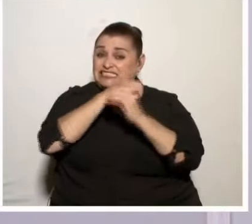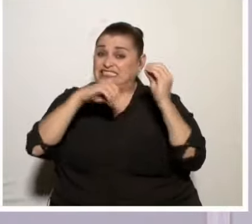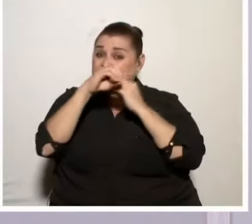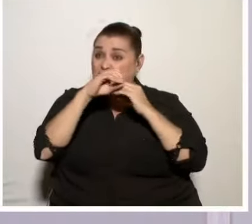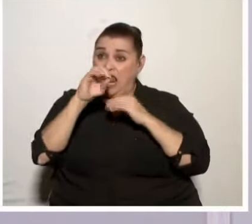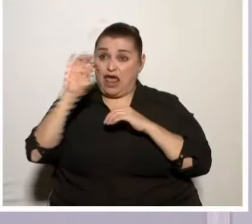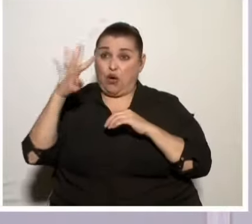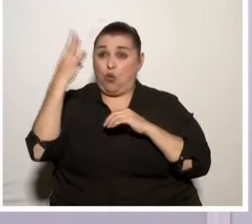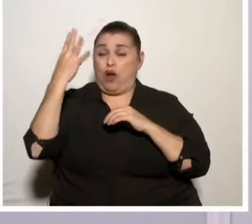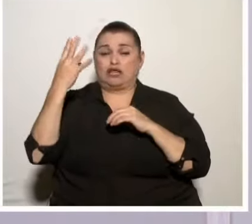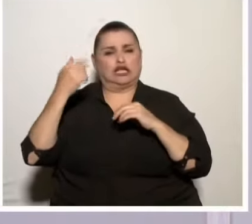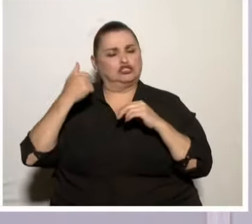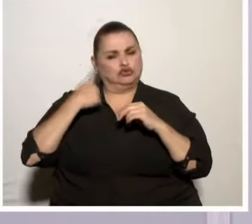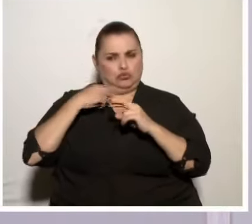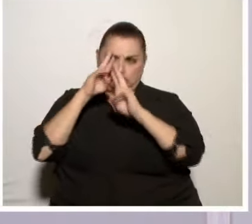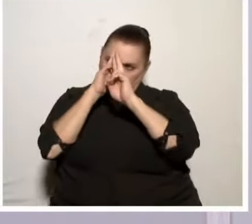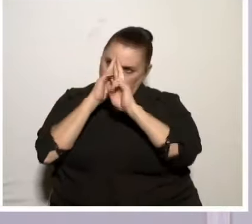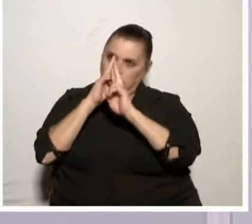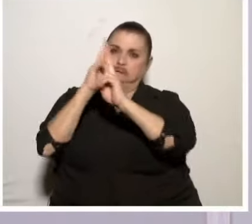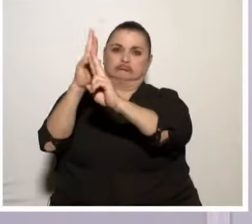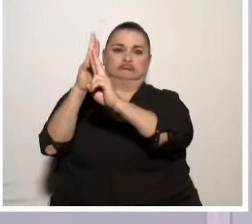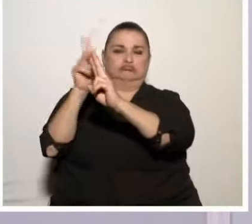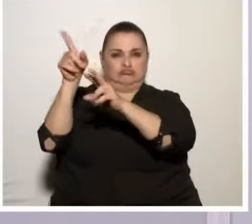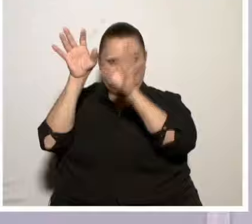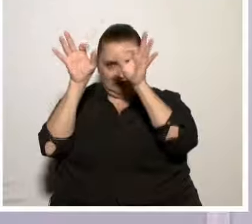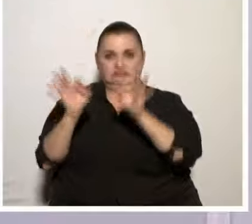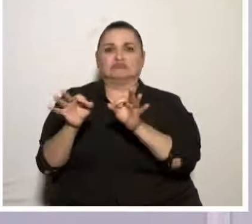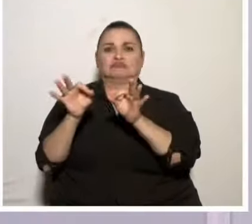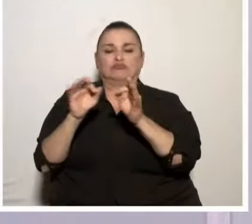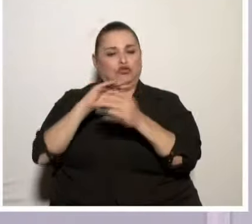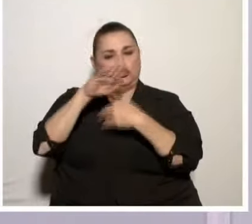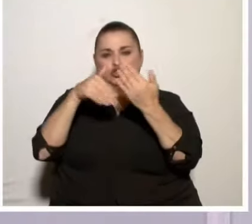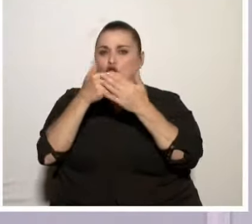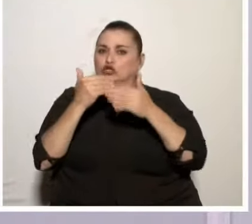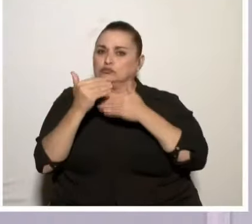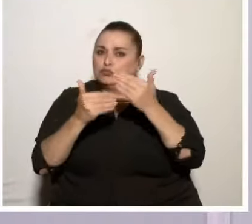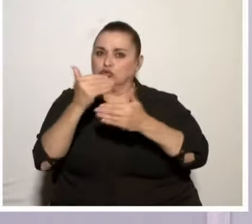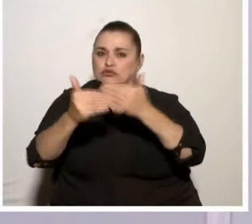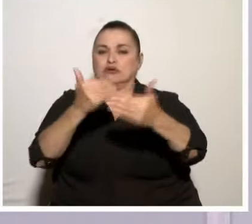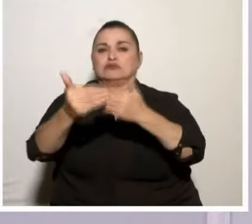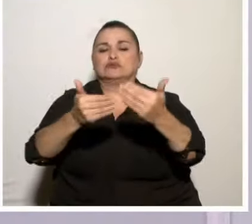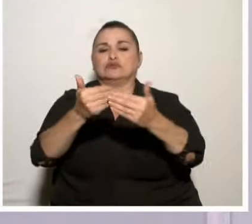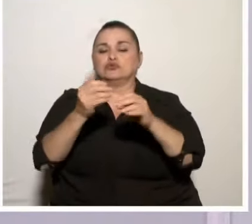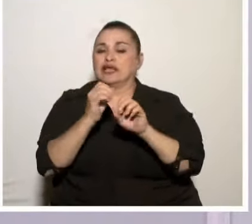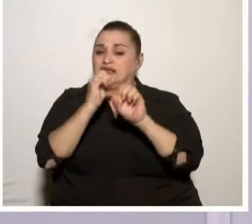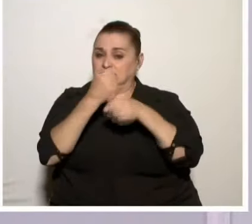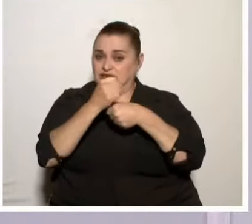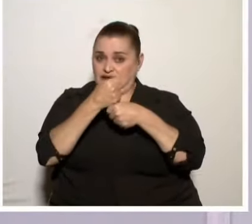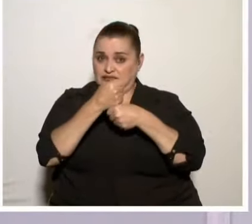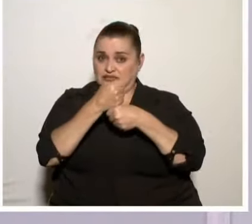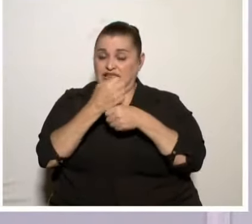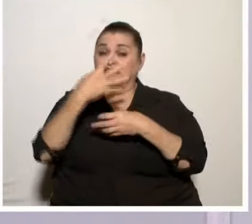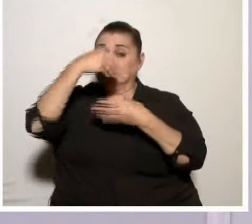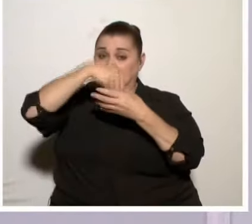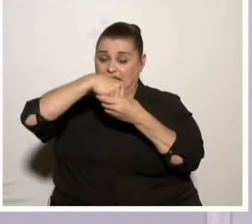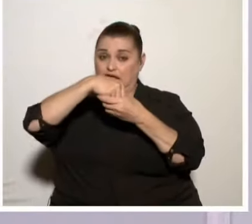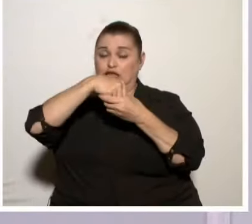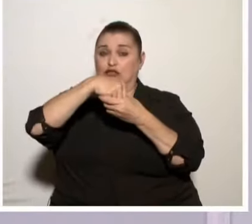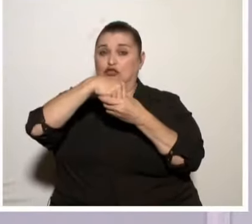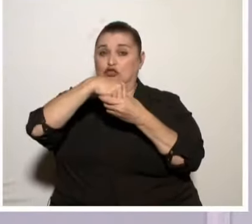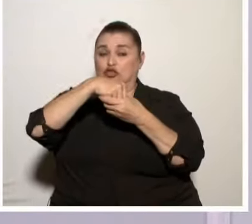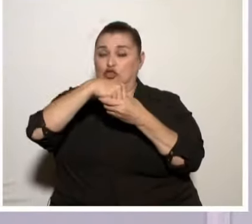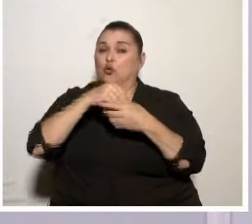Constitucional. Soy sumamente respetuoso de todos los procesos que se den dentro del